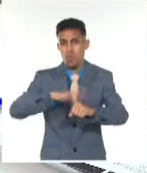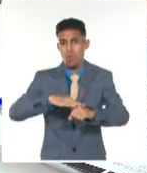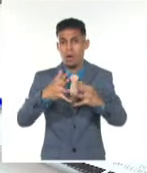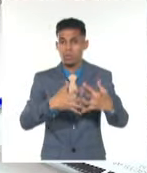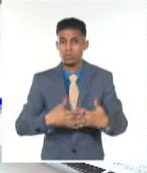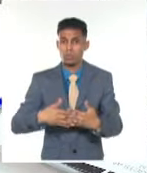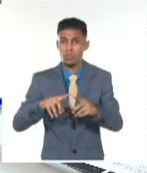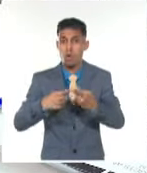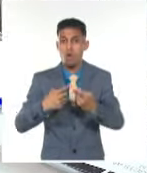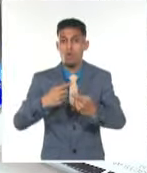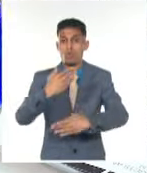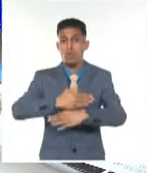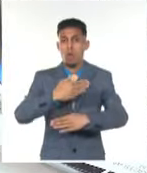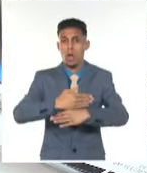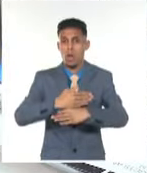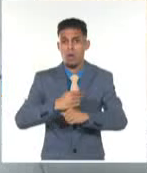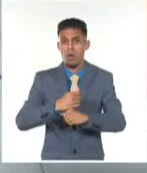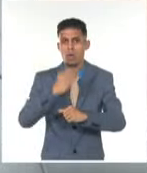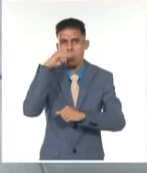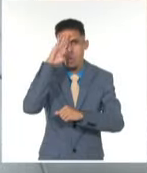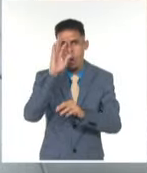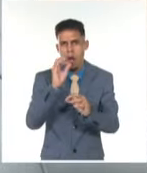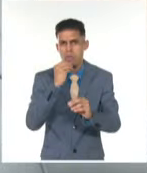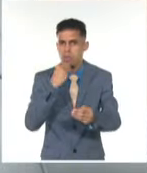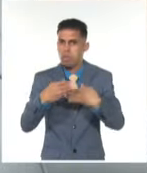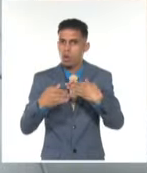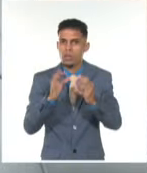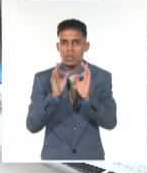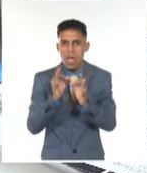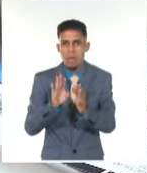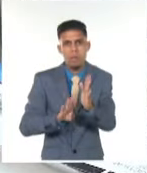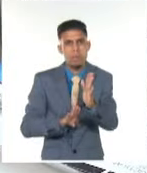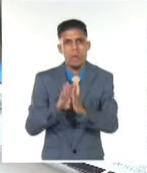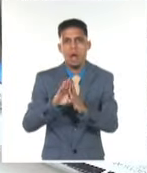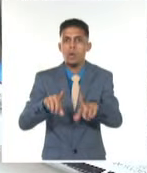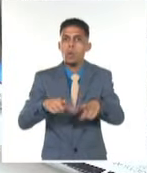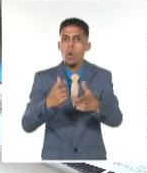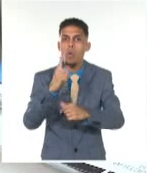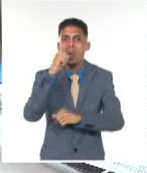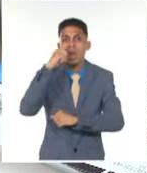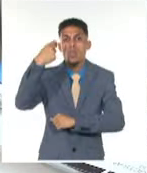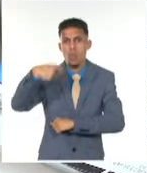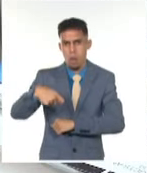ha superado esos retos. Es un país que cumple con las normas de OASI